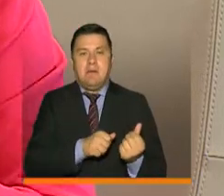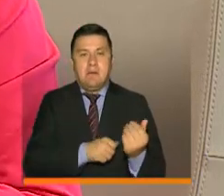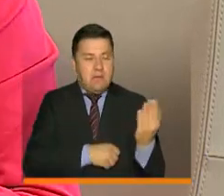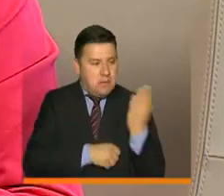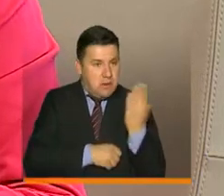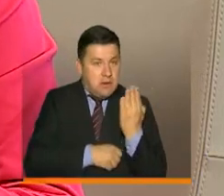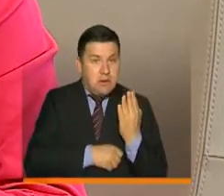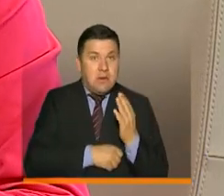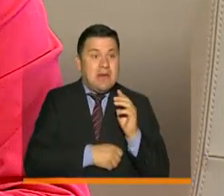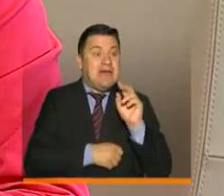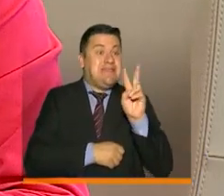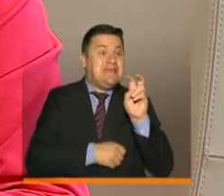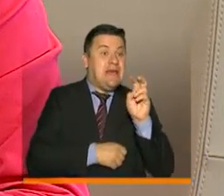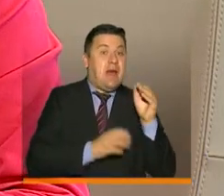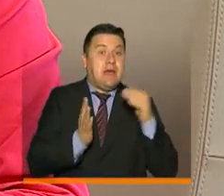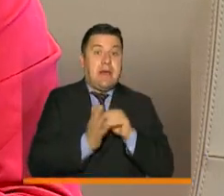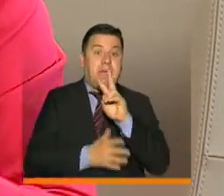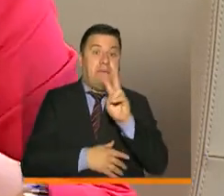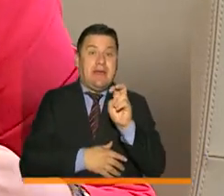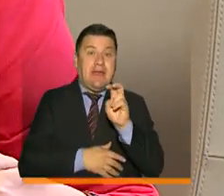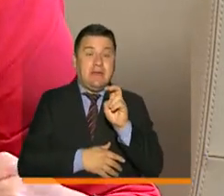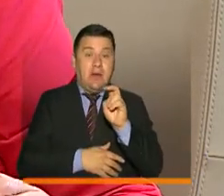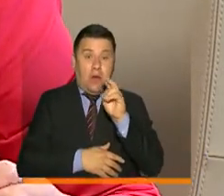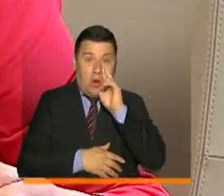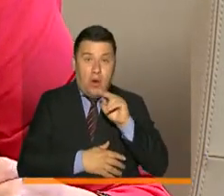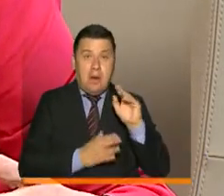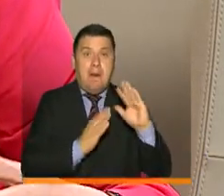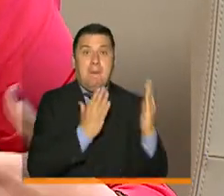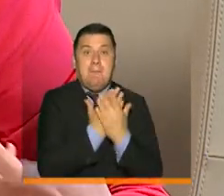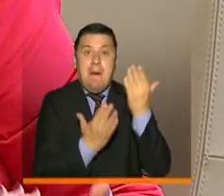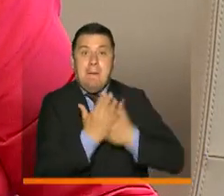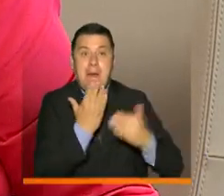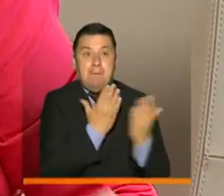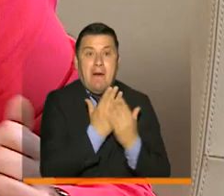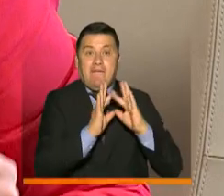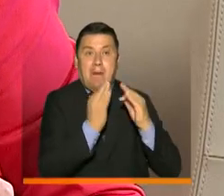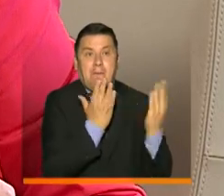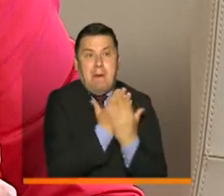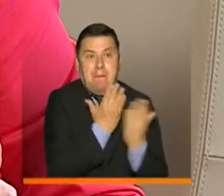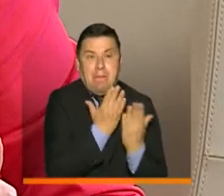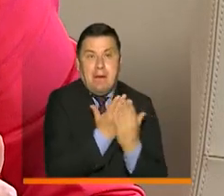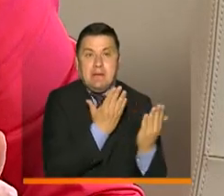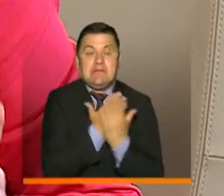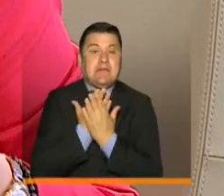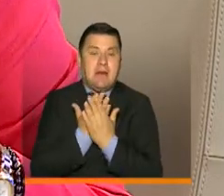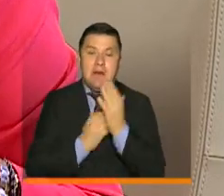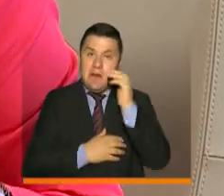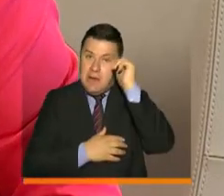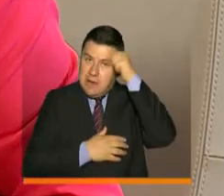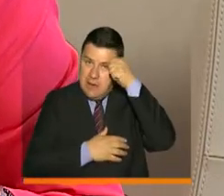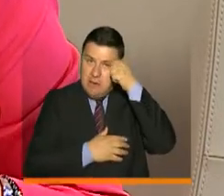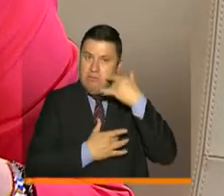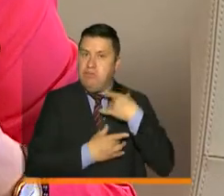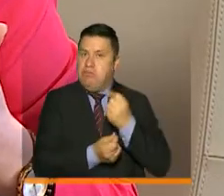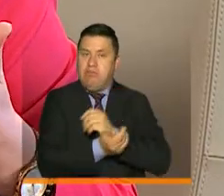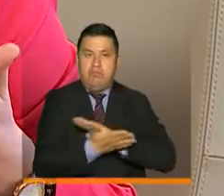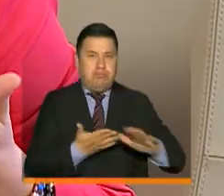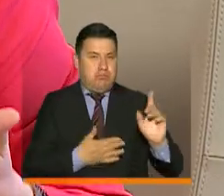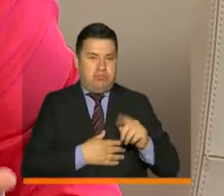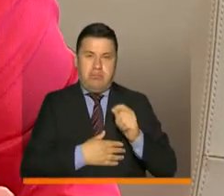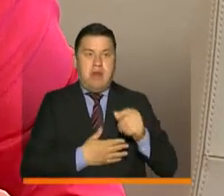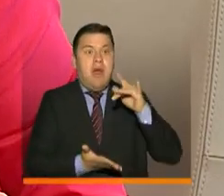la línea, que del 7 al 27 de julio nos anexan ya los papeles de cada una de las familias. Recordemos que es una línea condonable, que no